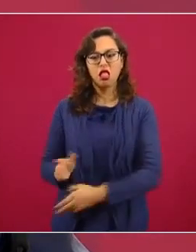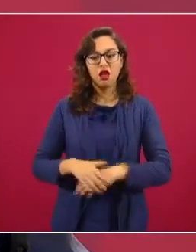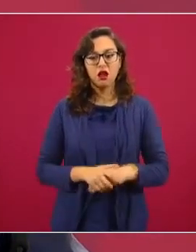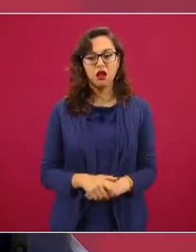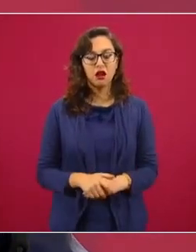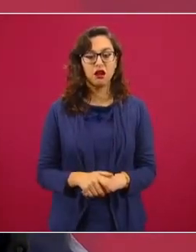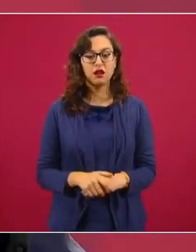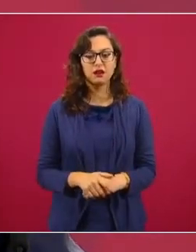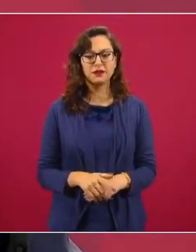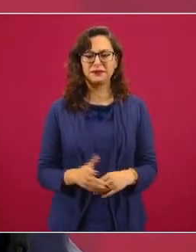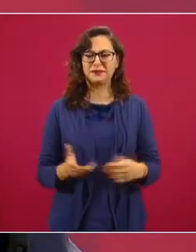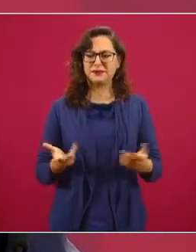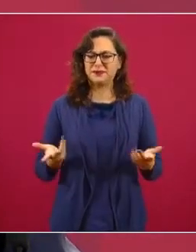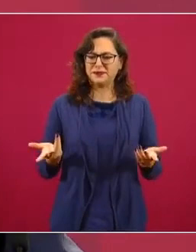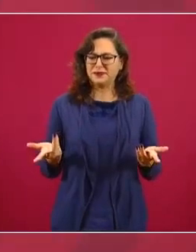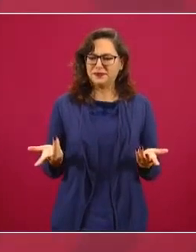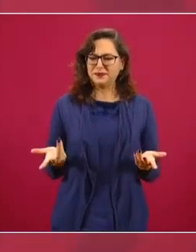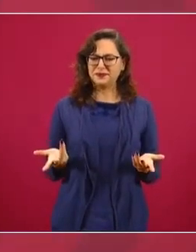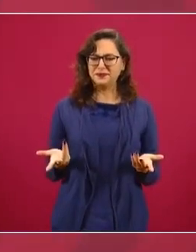representó